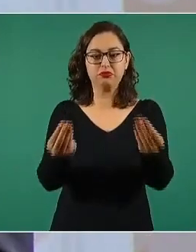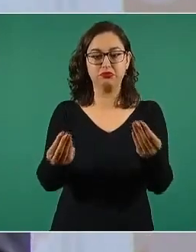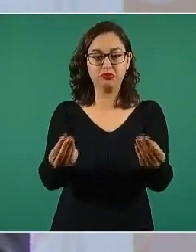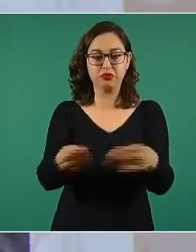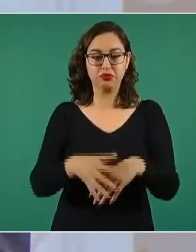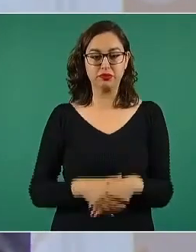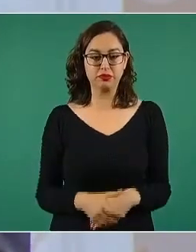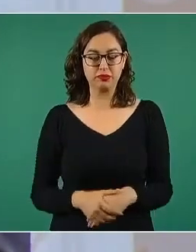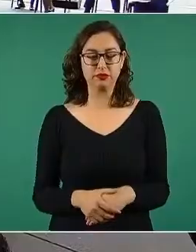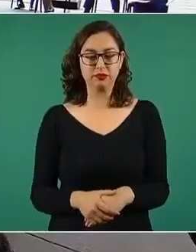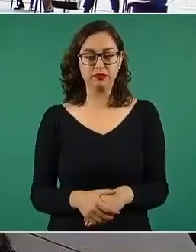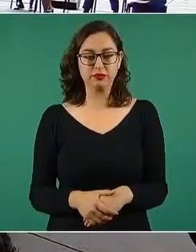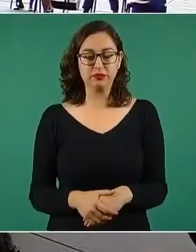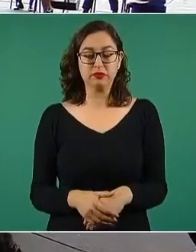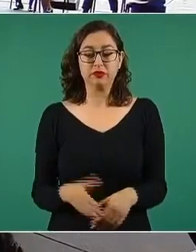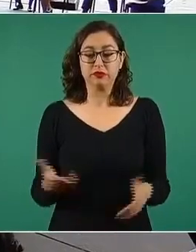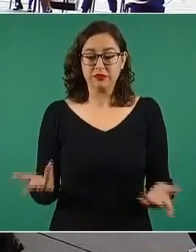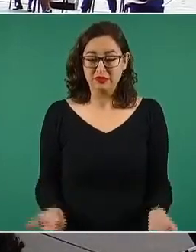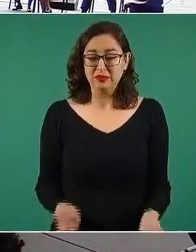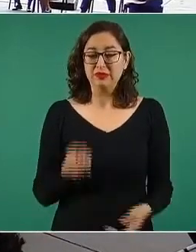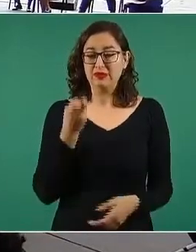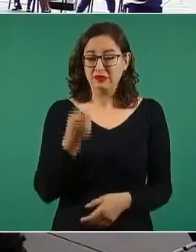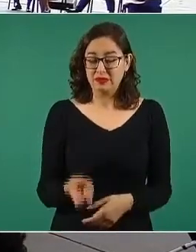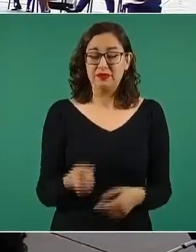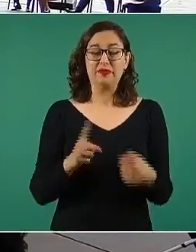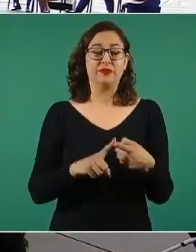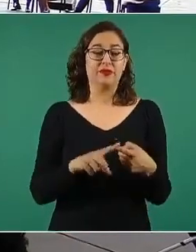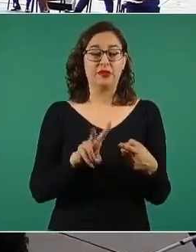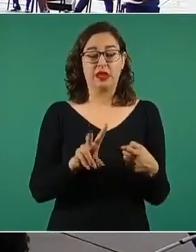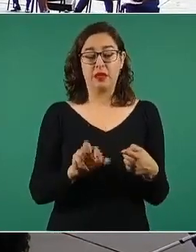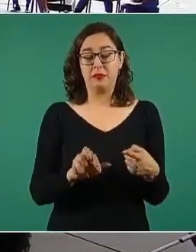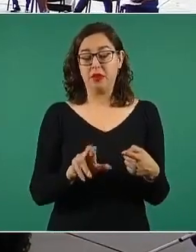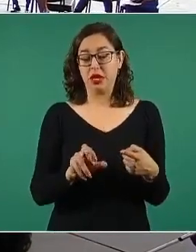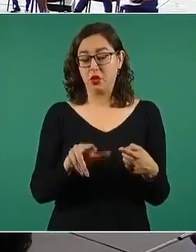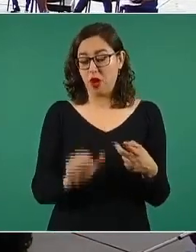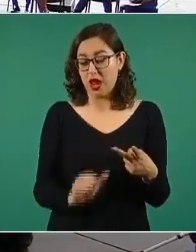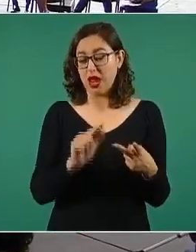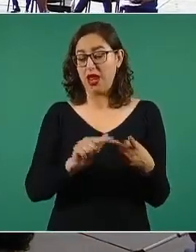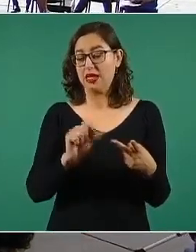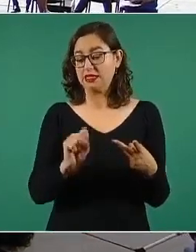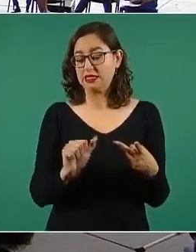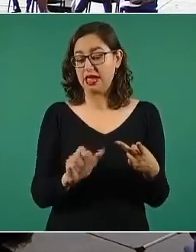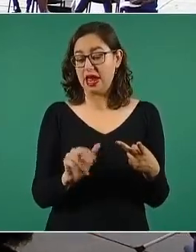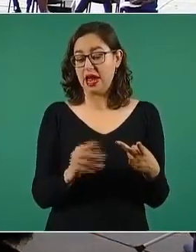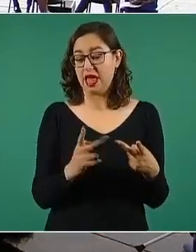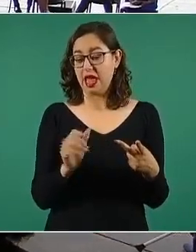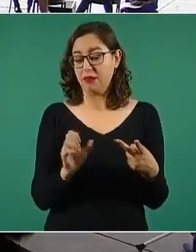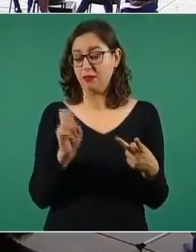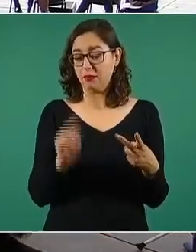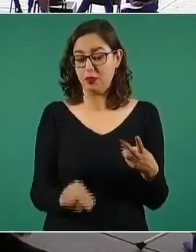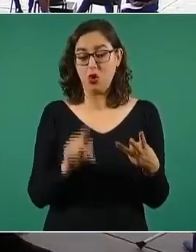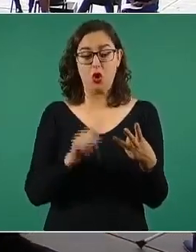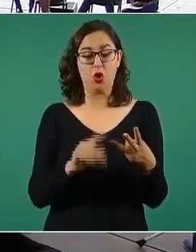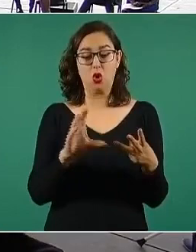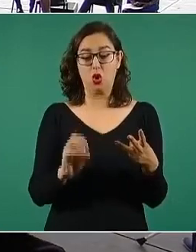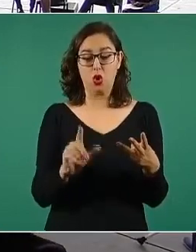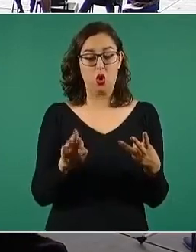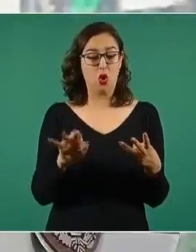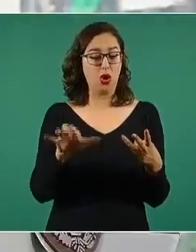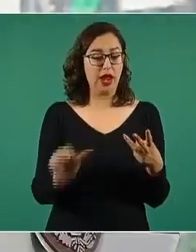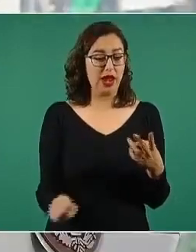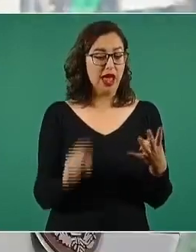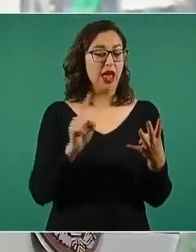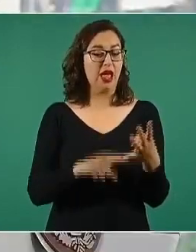Estas terribles epidemias de viruela, sarampión, paludismo, cólera, tosferina, mal de